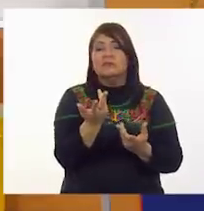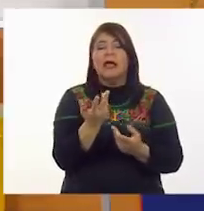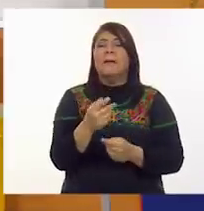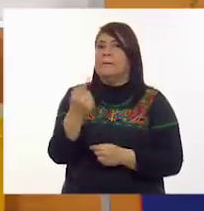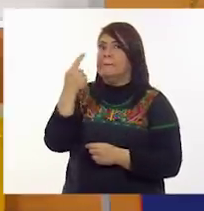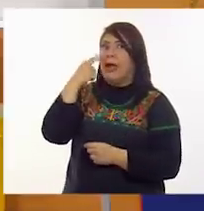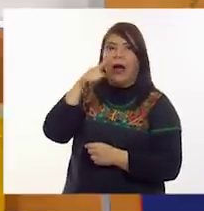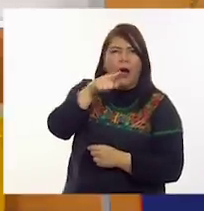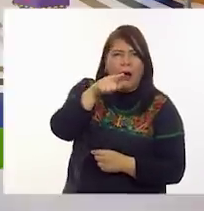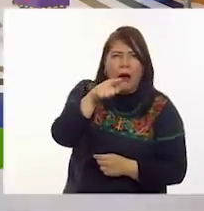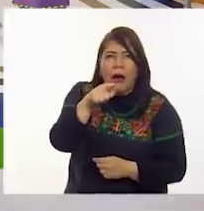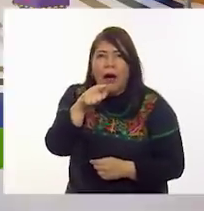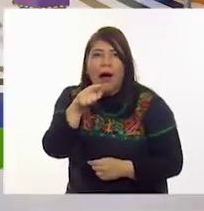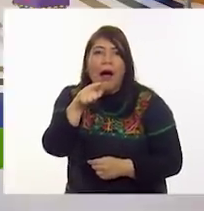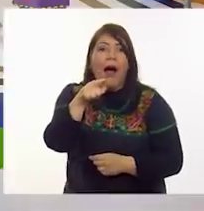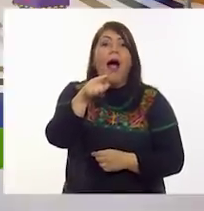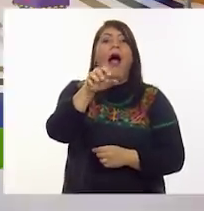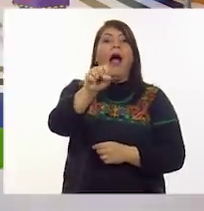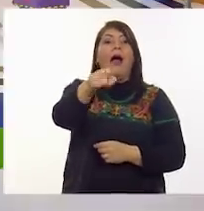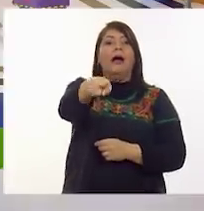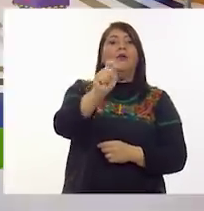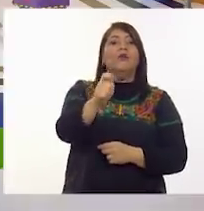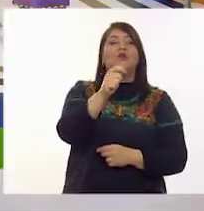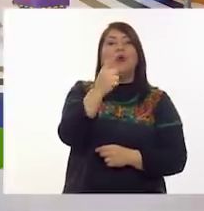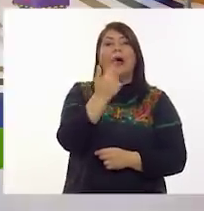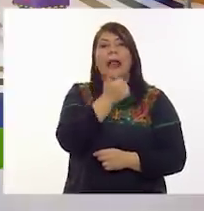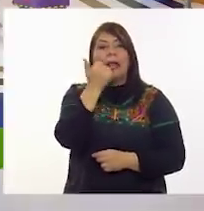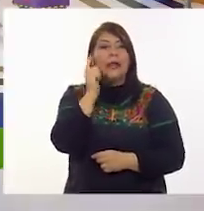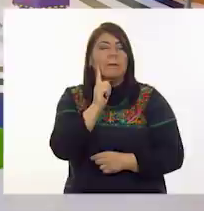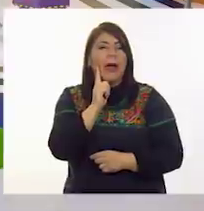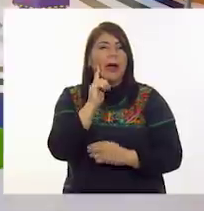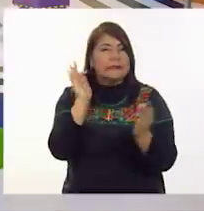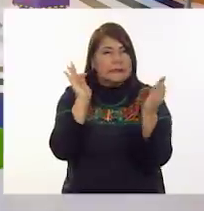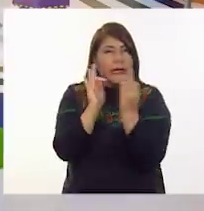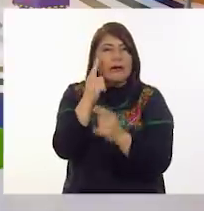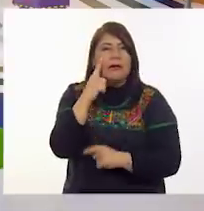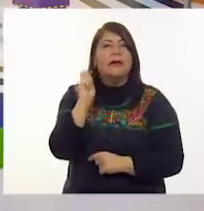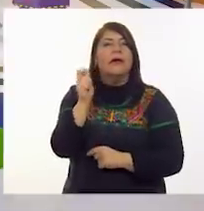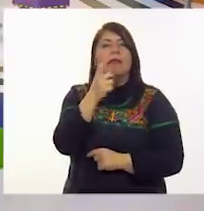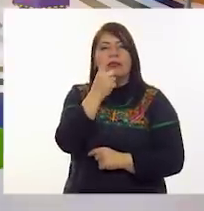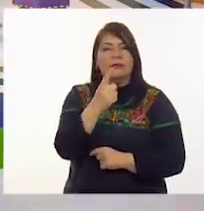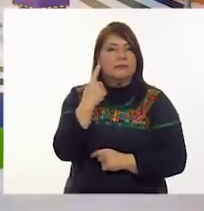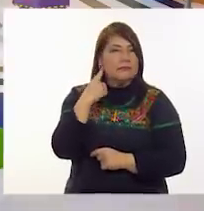allá te está hablando una de nuestras alumnas. Acércate a ver qué te dice. A ver.